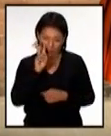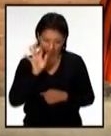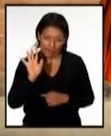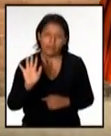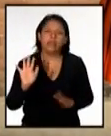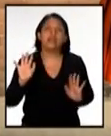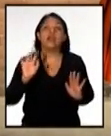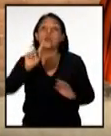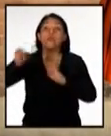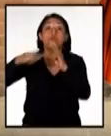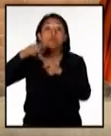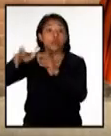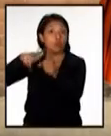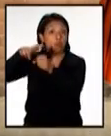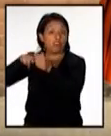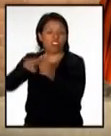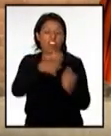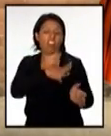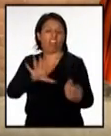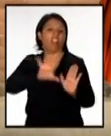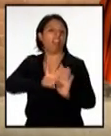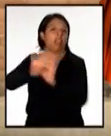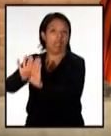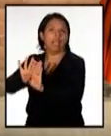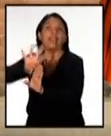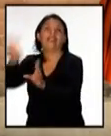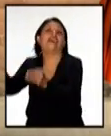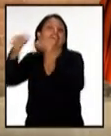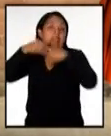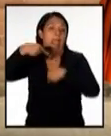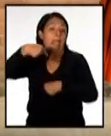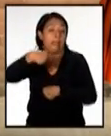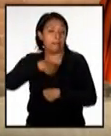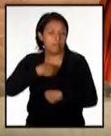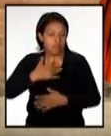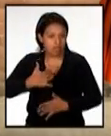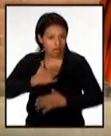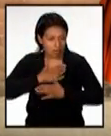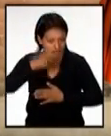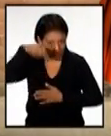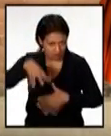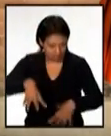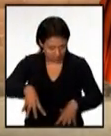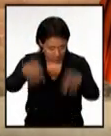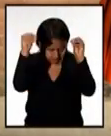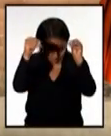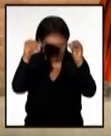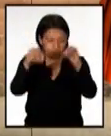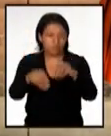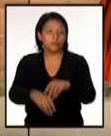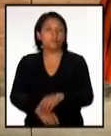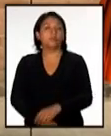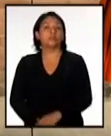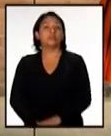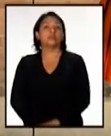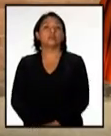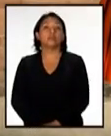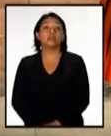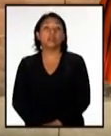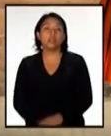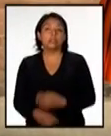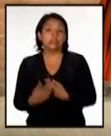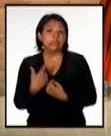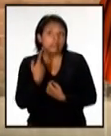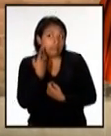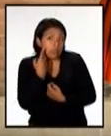el mundo de los normales los va a terminar rechazando y devolviéndomelos a mí, aquí, en el circo. Si los ven